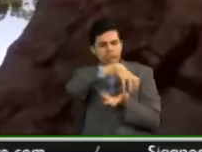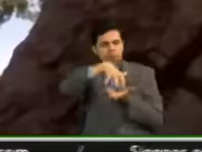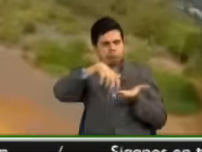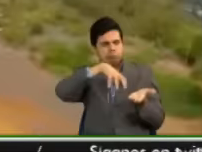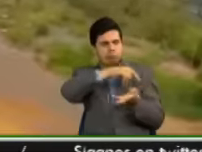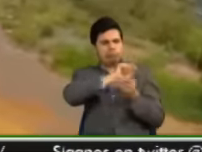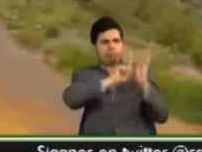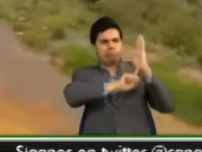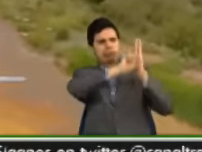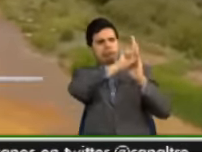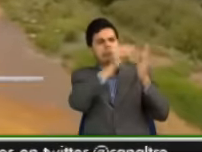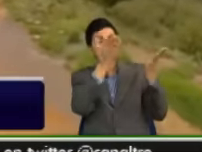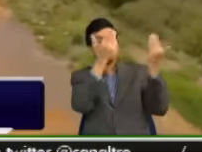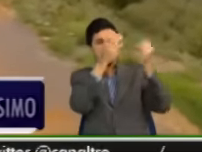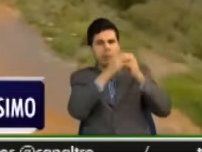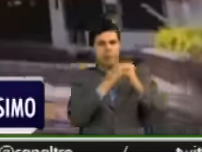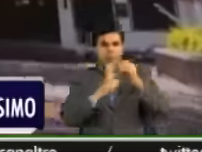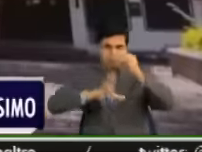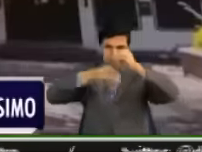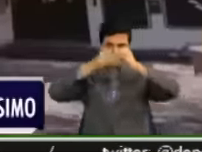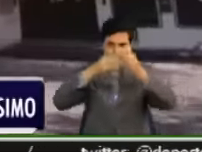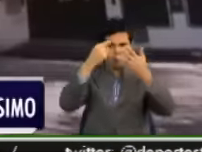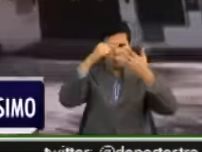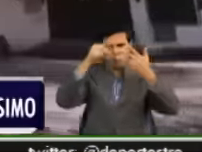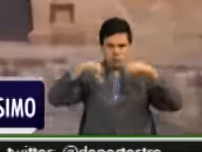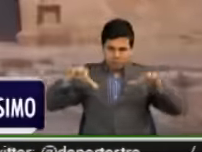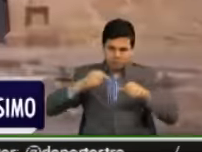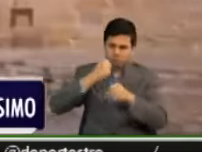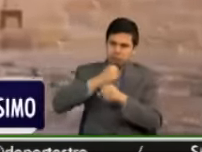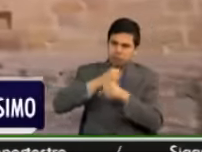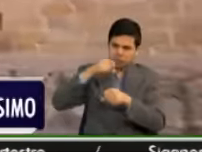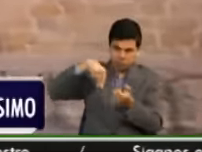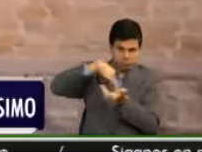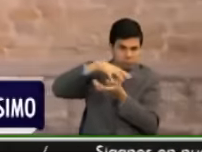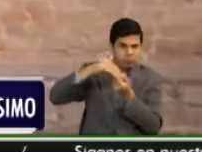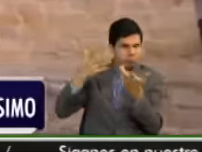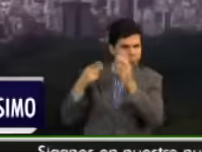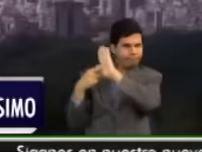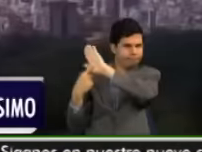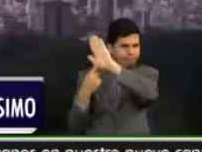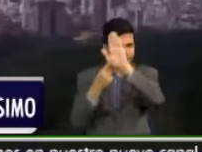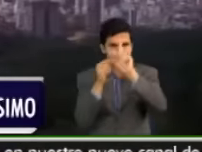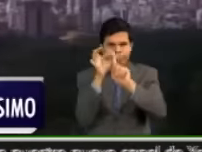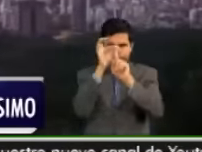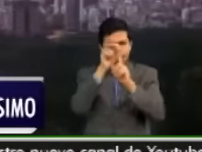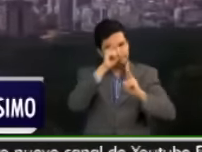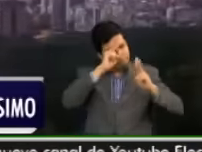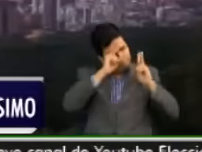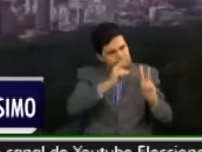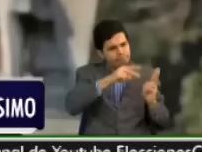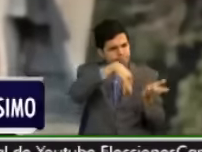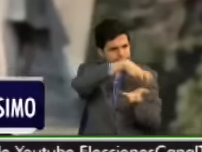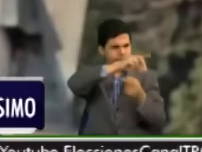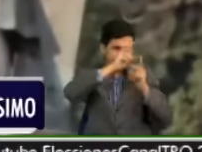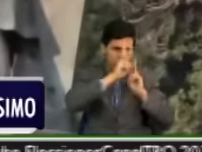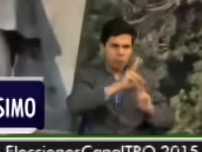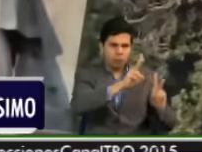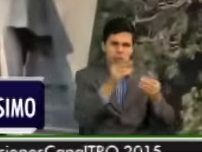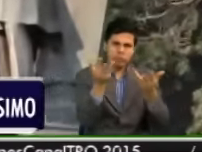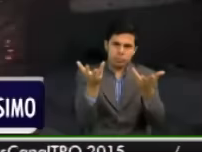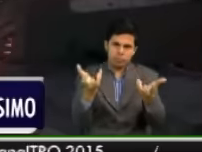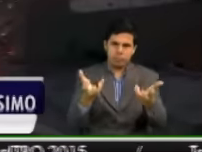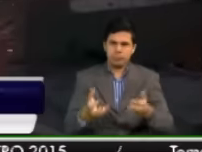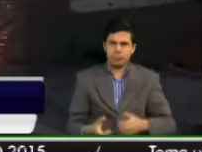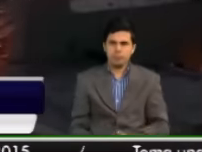de Santander y añadió que hay muchas obras por mostrar y queremos hacer ese reconocimiento al pueblo santandereano.